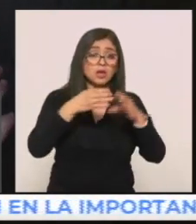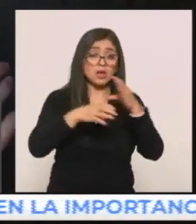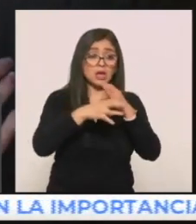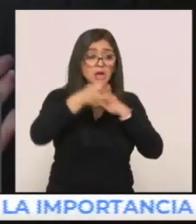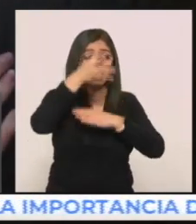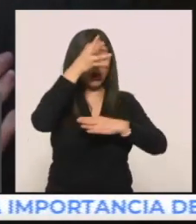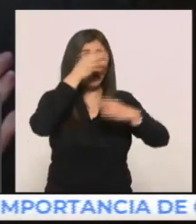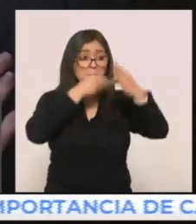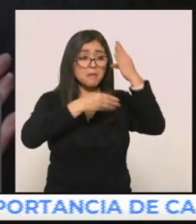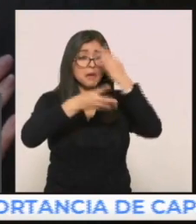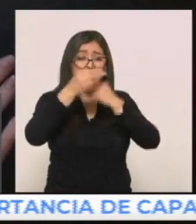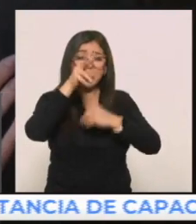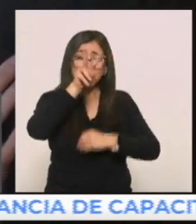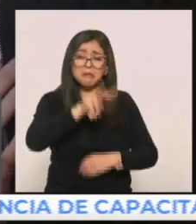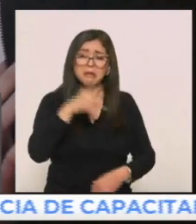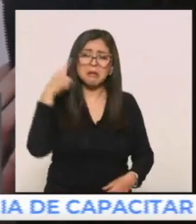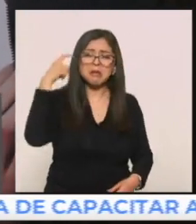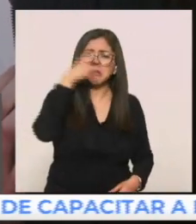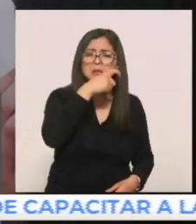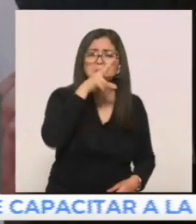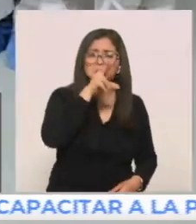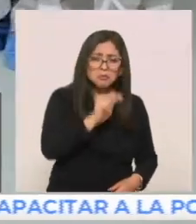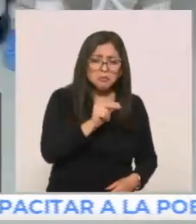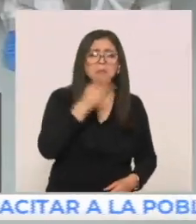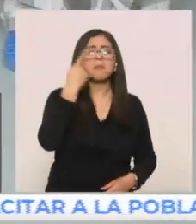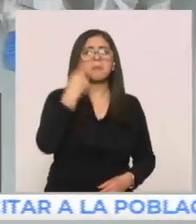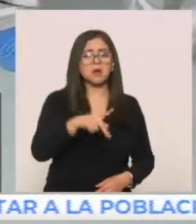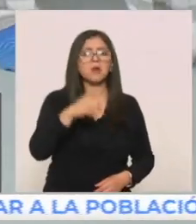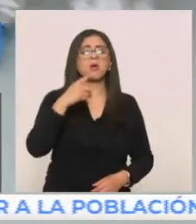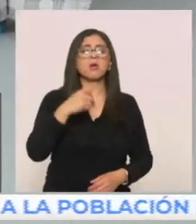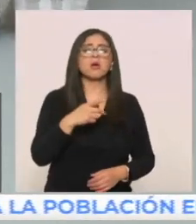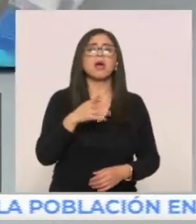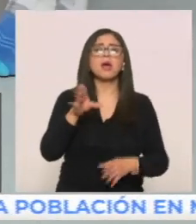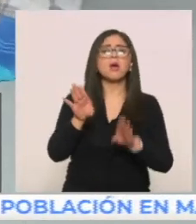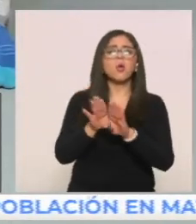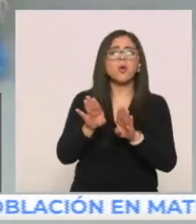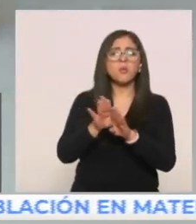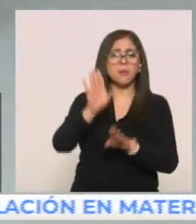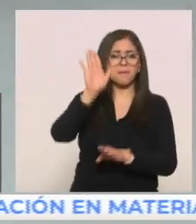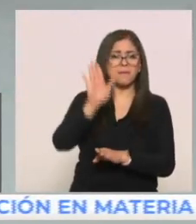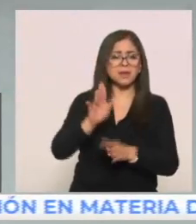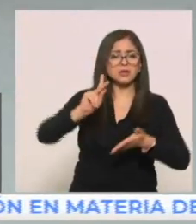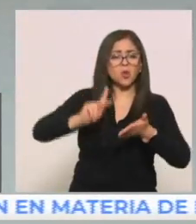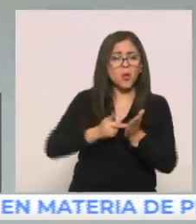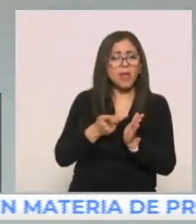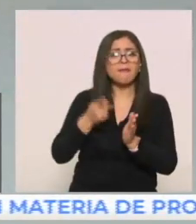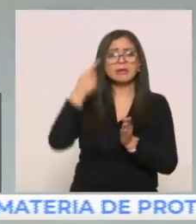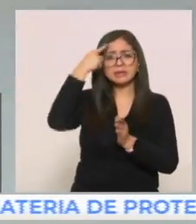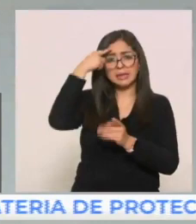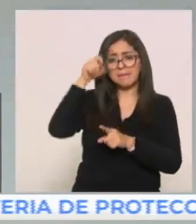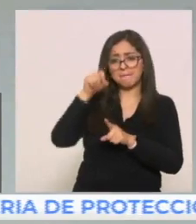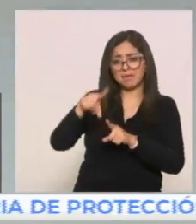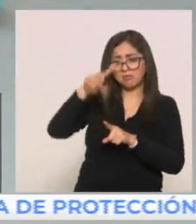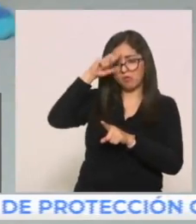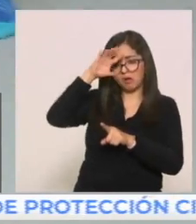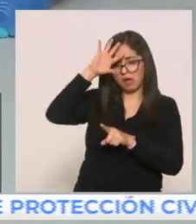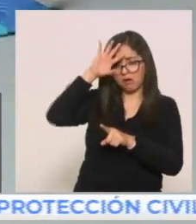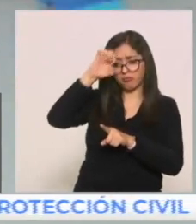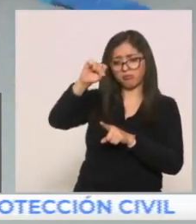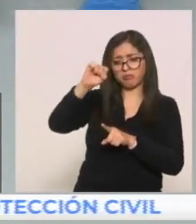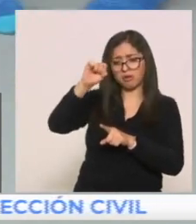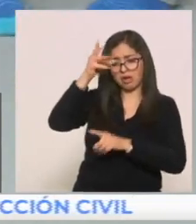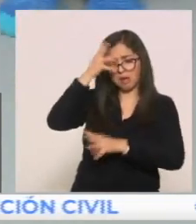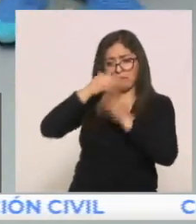hacemos muy... Sería cosa de desaprender, como llegar con la maleta, para abrirla desaprender y reaprender posibilidades, otra vez,